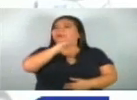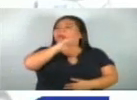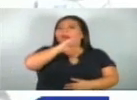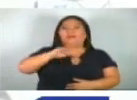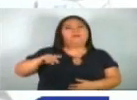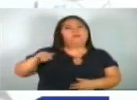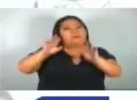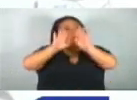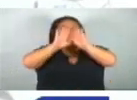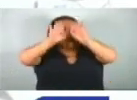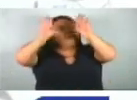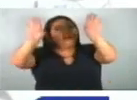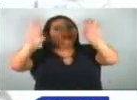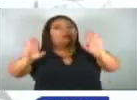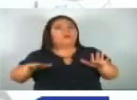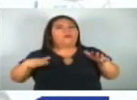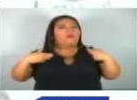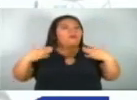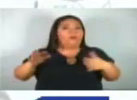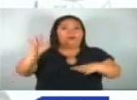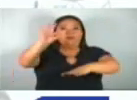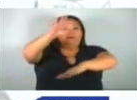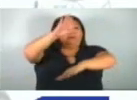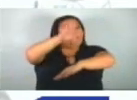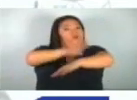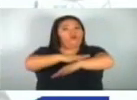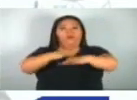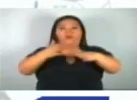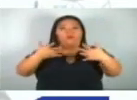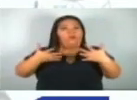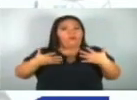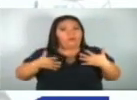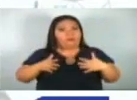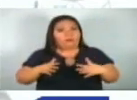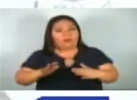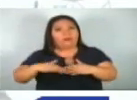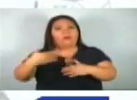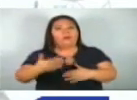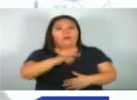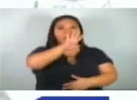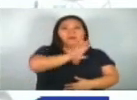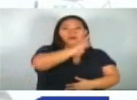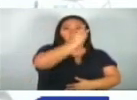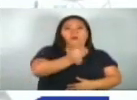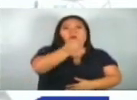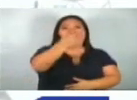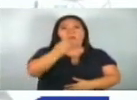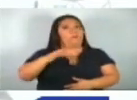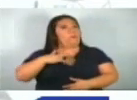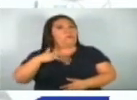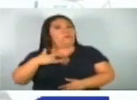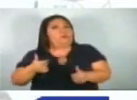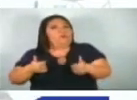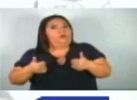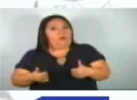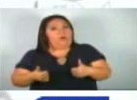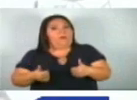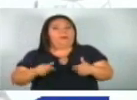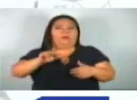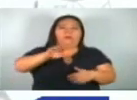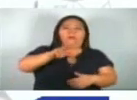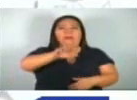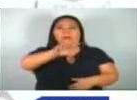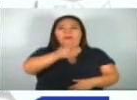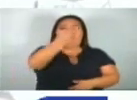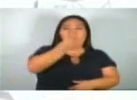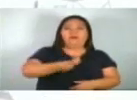cuando tiene el comportamiento de un dengue clásico, pues después de 5 días yo ya me siento bien. Entre el tercero y el